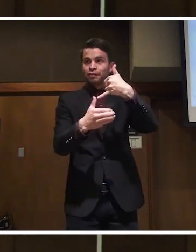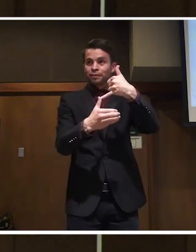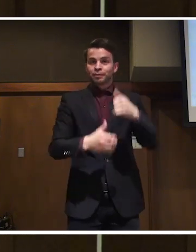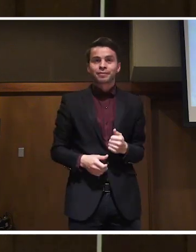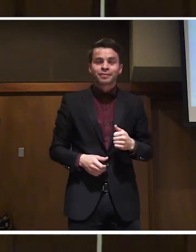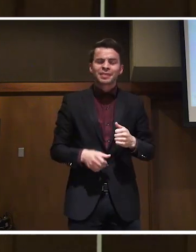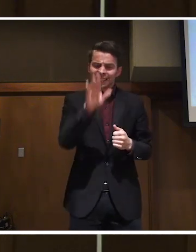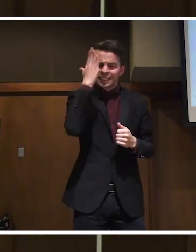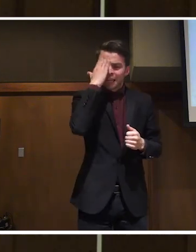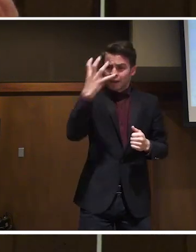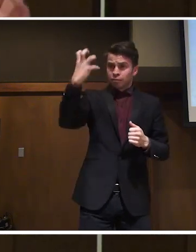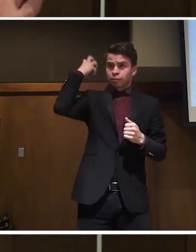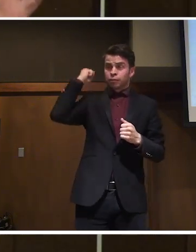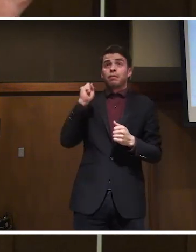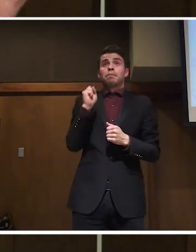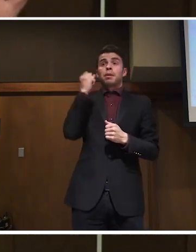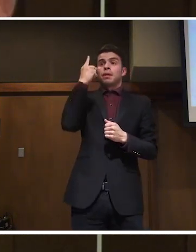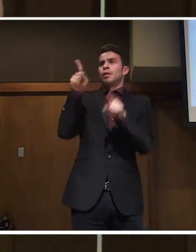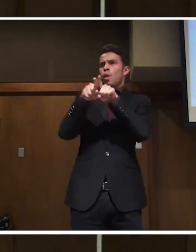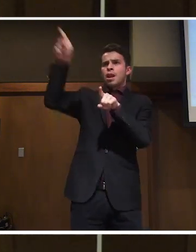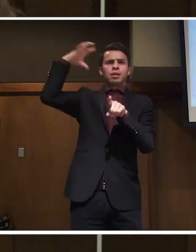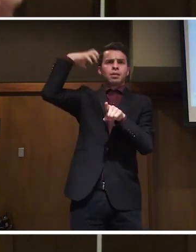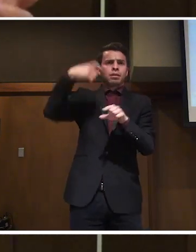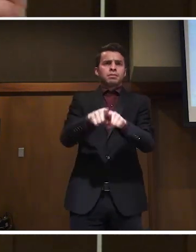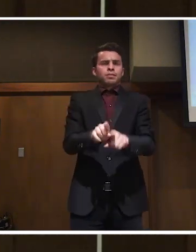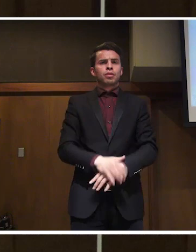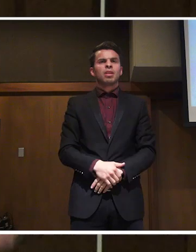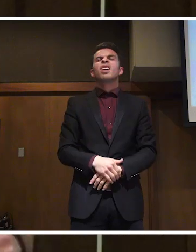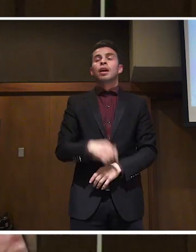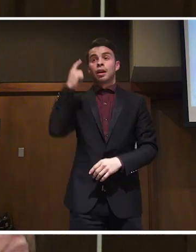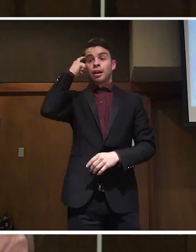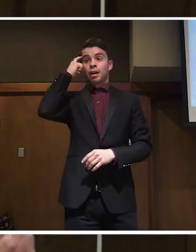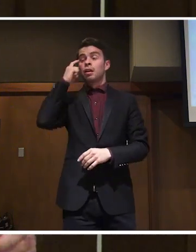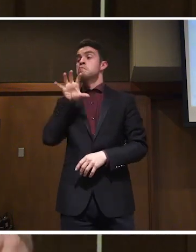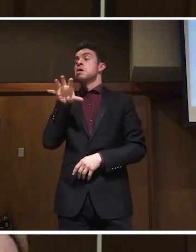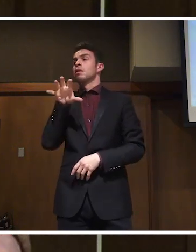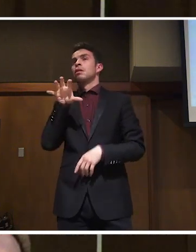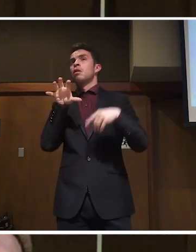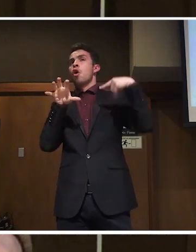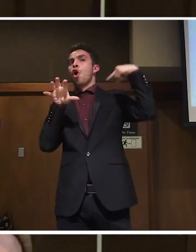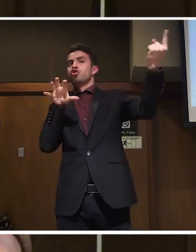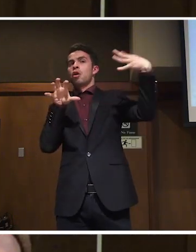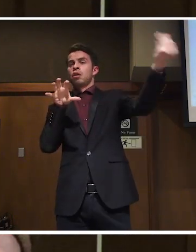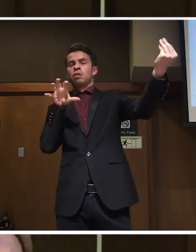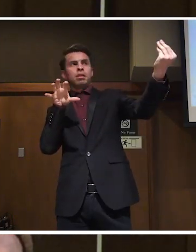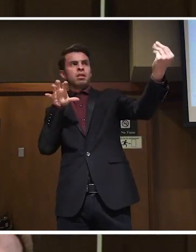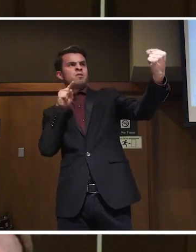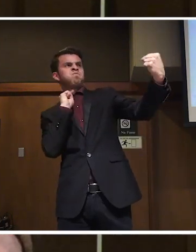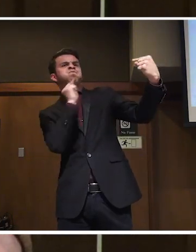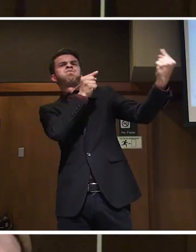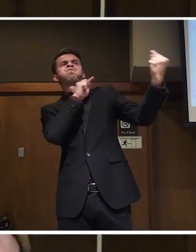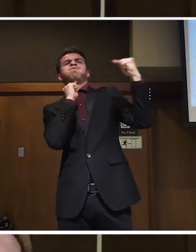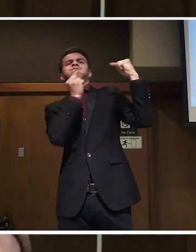casi que surgió, como en muchas partes en Europa, por el conflicto con el exterior. Los colombianos nos sentimos por